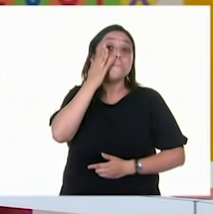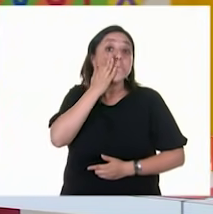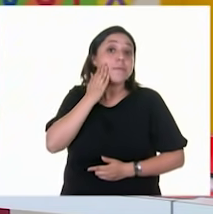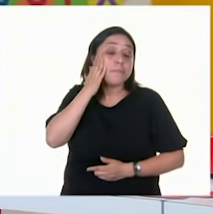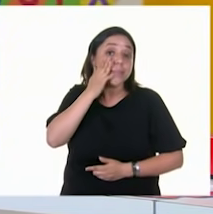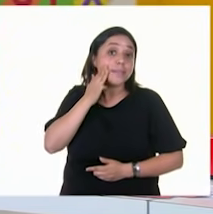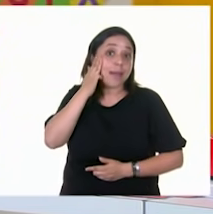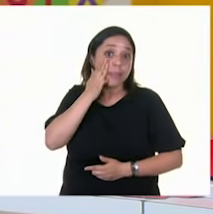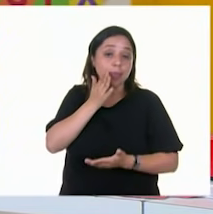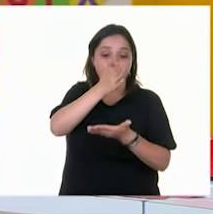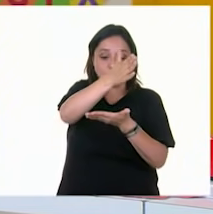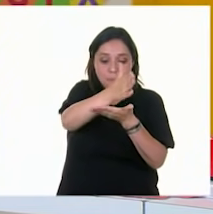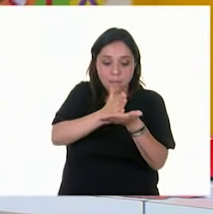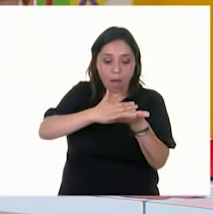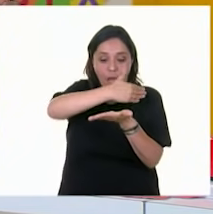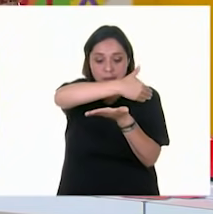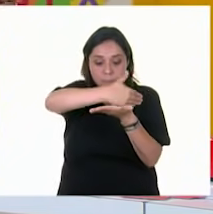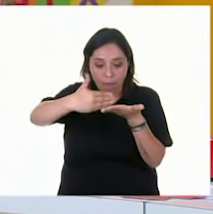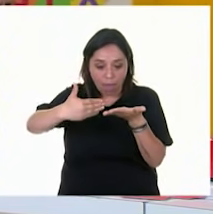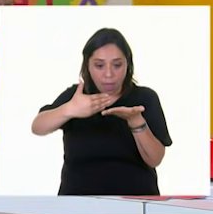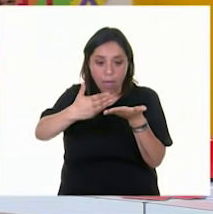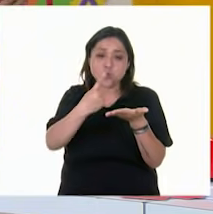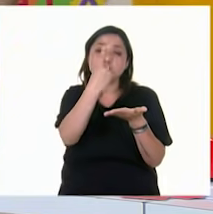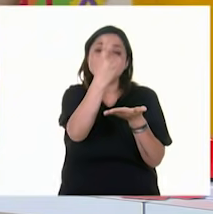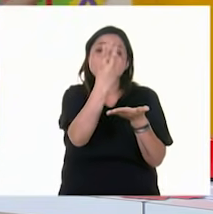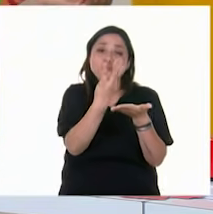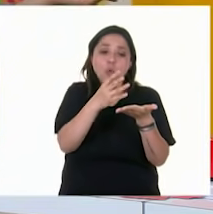cuarto de mi manzana a un amigo,